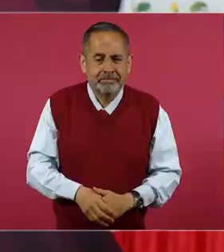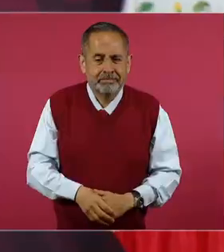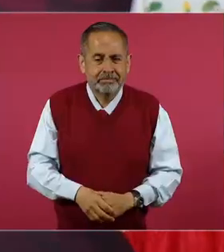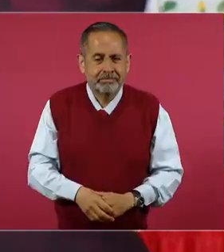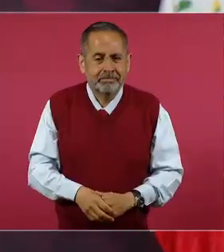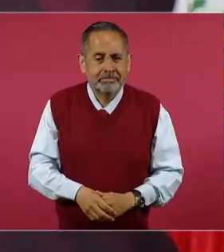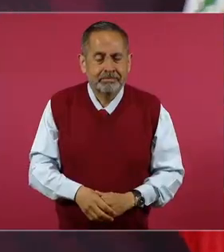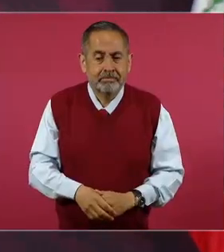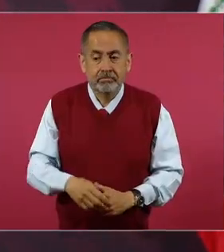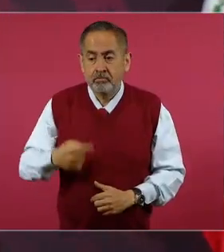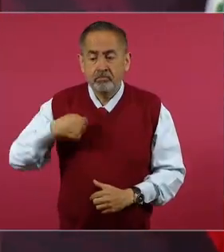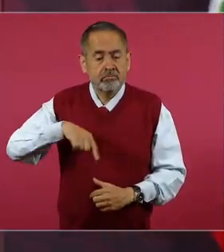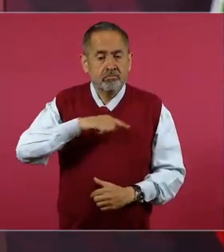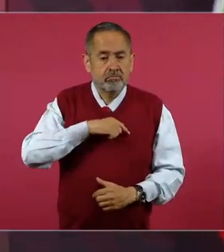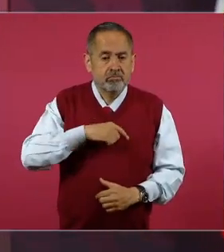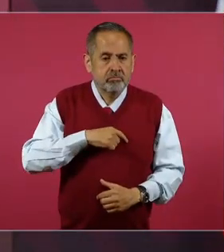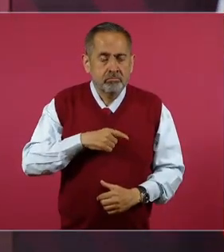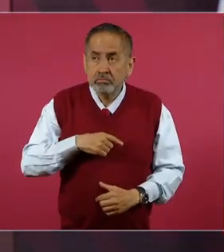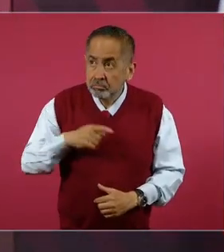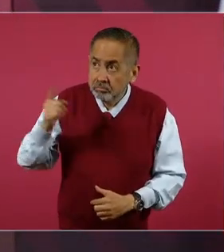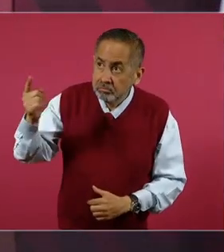No hicimos nosotros nada,